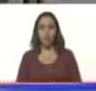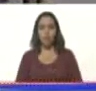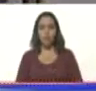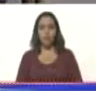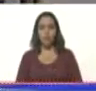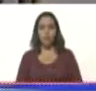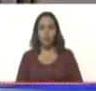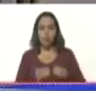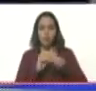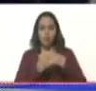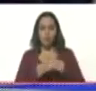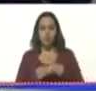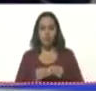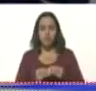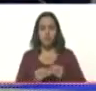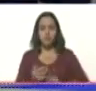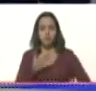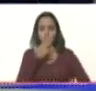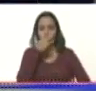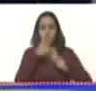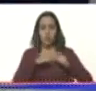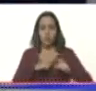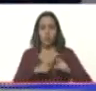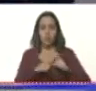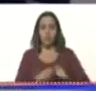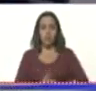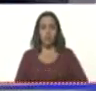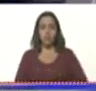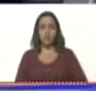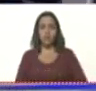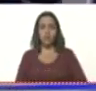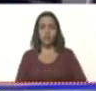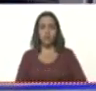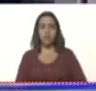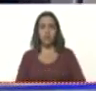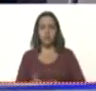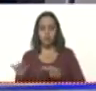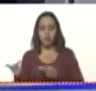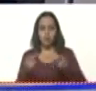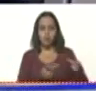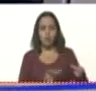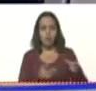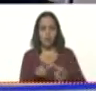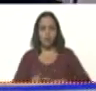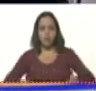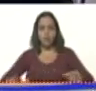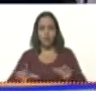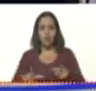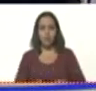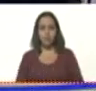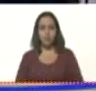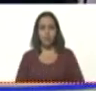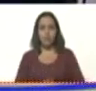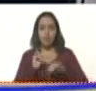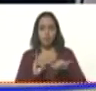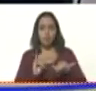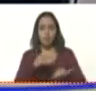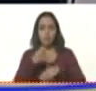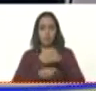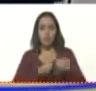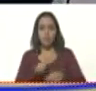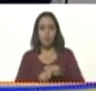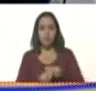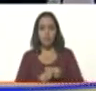rehabilitación cardiovascular respiratoria. Presidente, le damos la bienvenida a nuestro espacio, ya que aquí vamos a realizar la